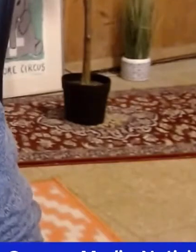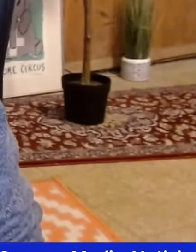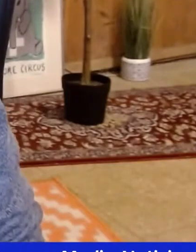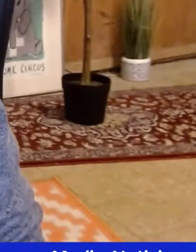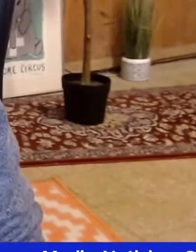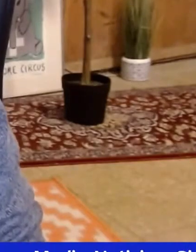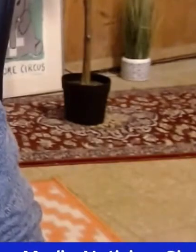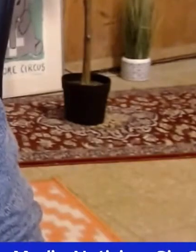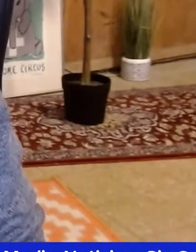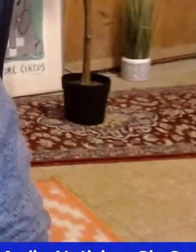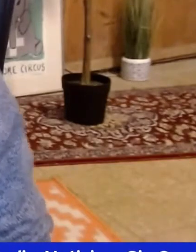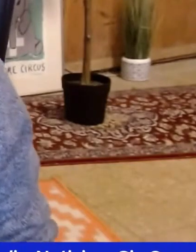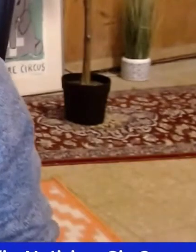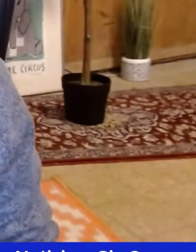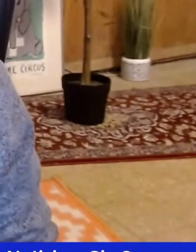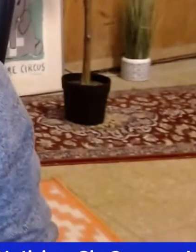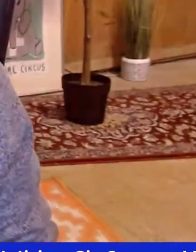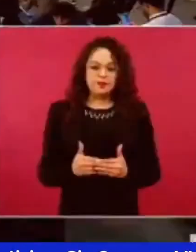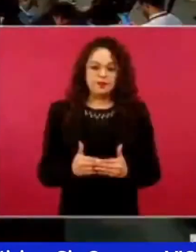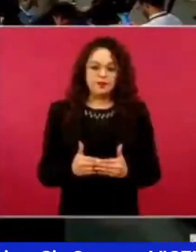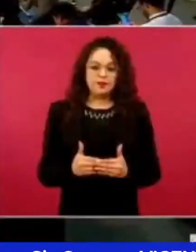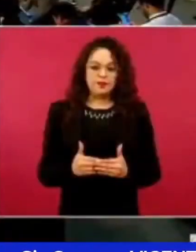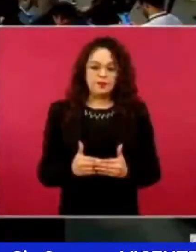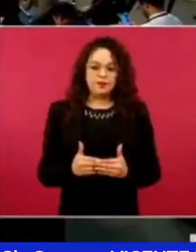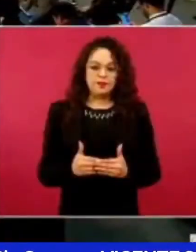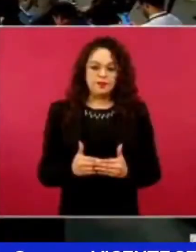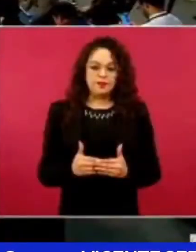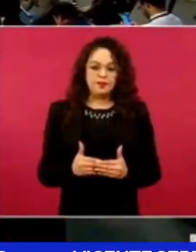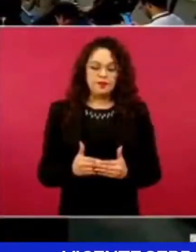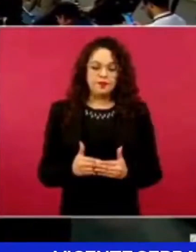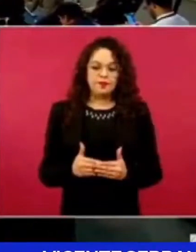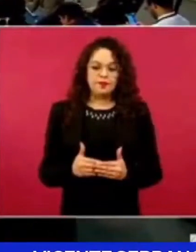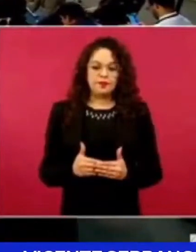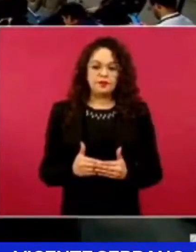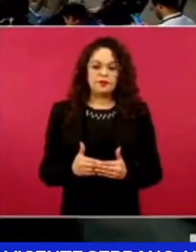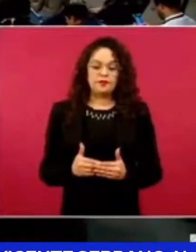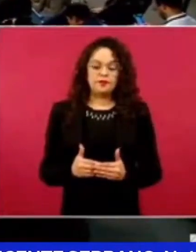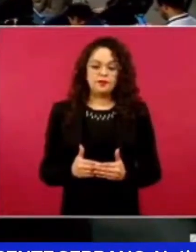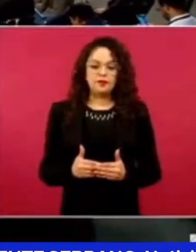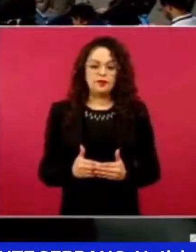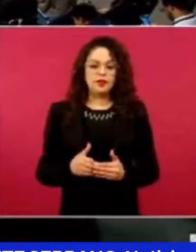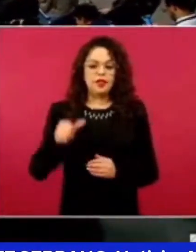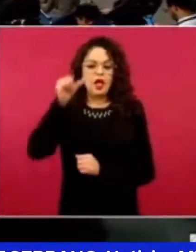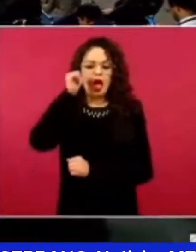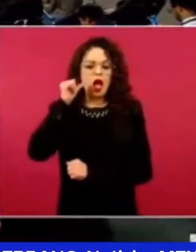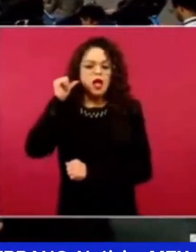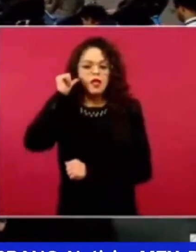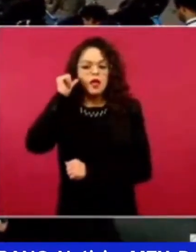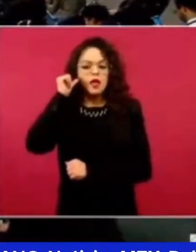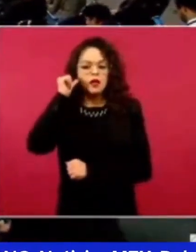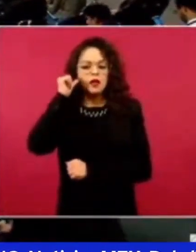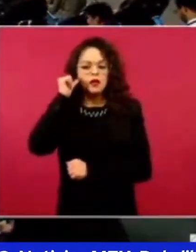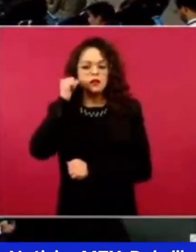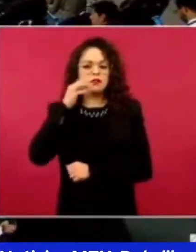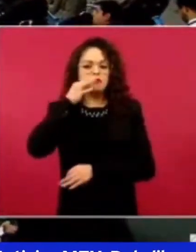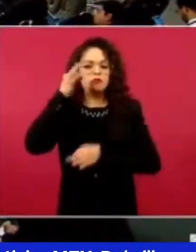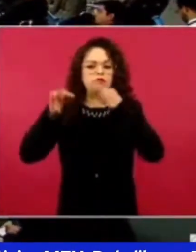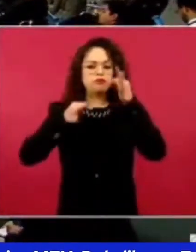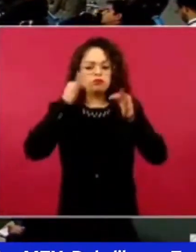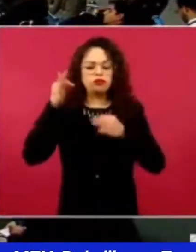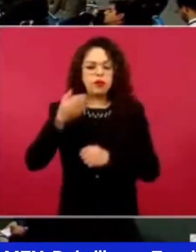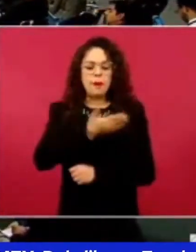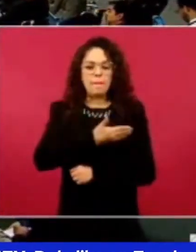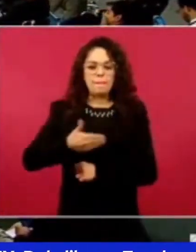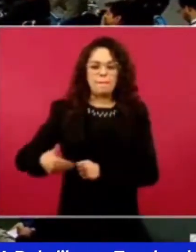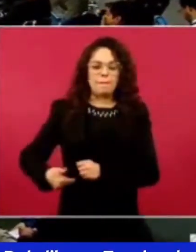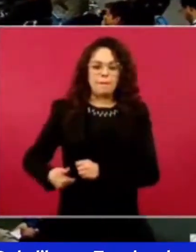hoy al presidente López Obrador. Esto fue lo que contestó. El comunicado que hizo ayer la ministra presidenta Norma